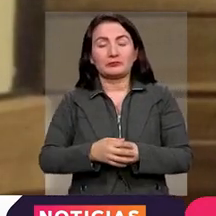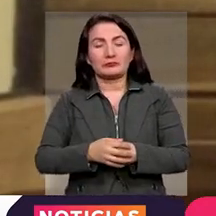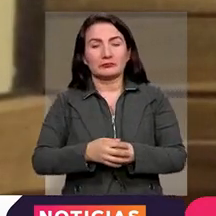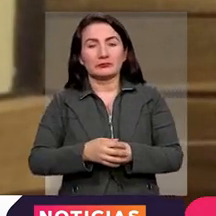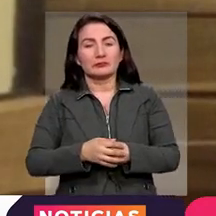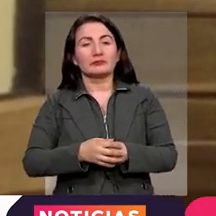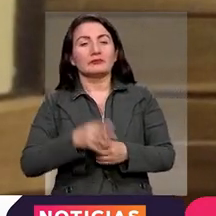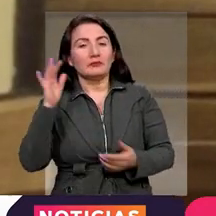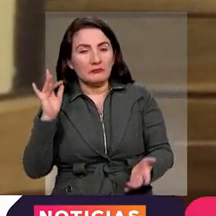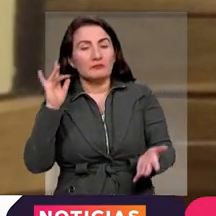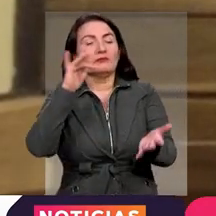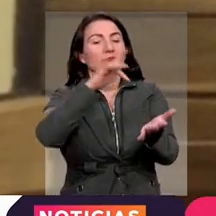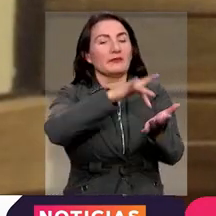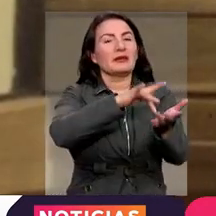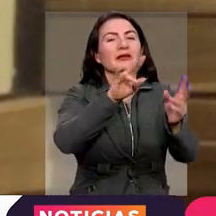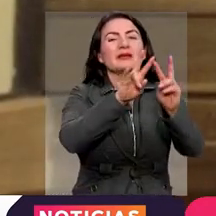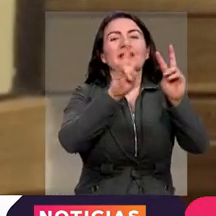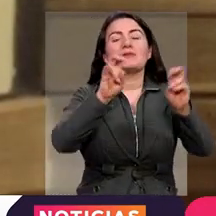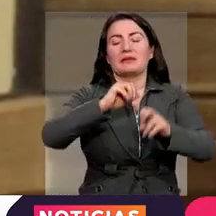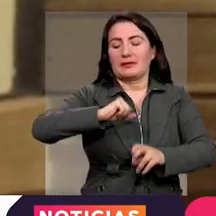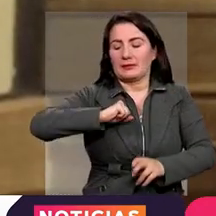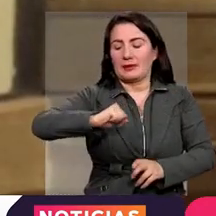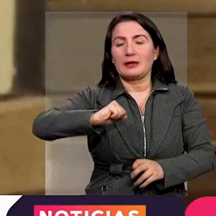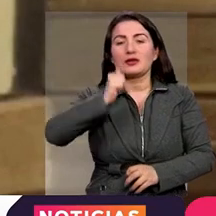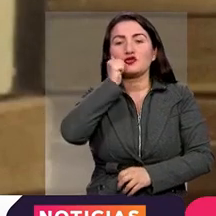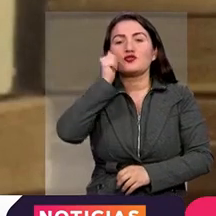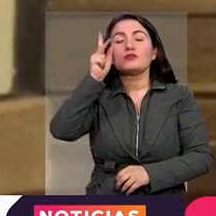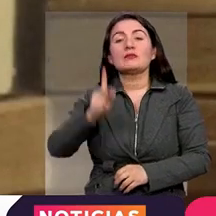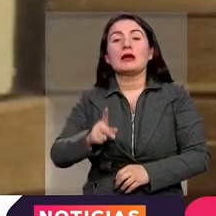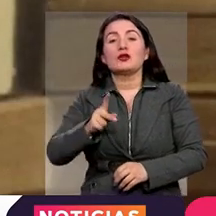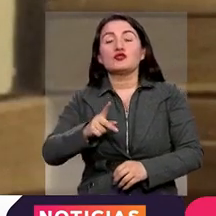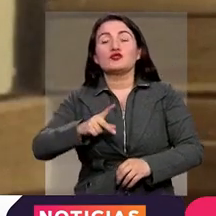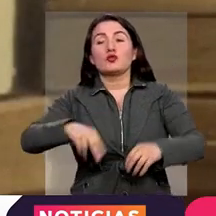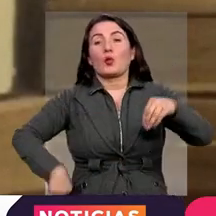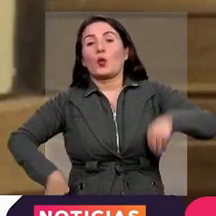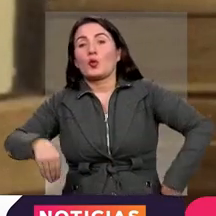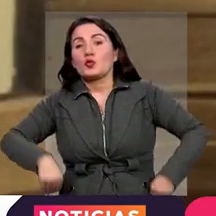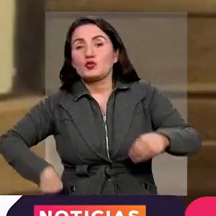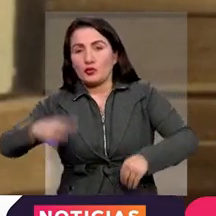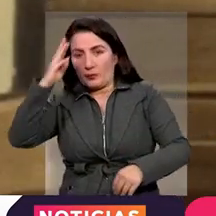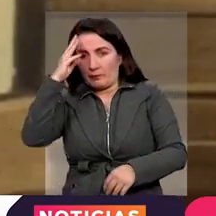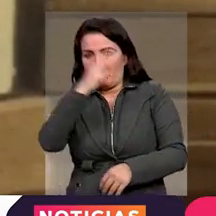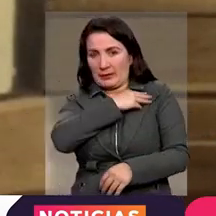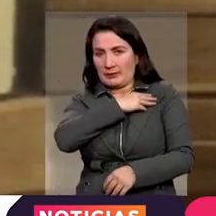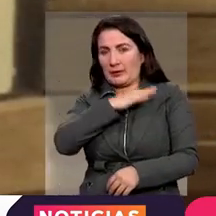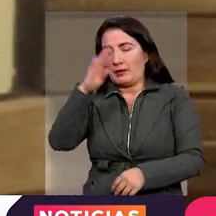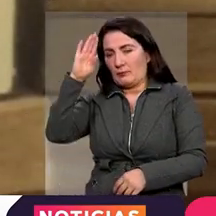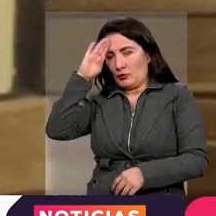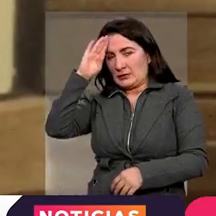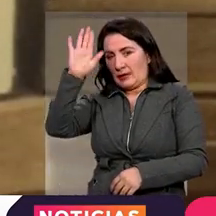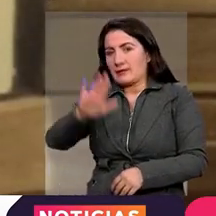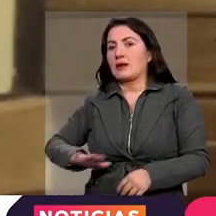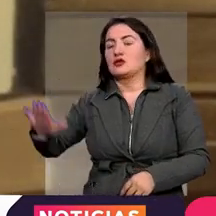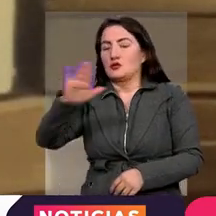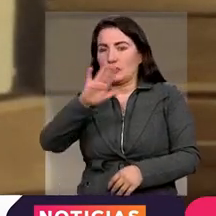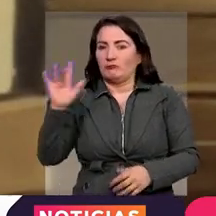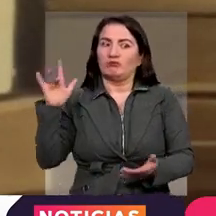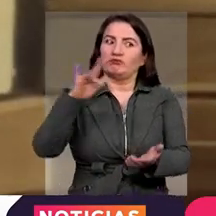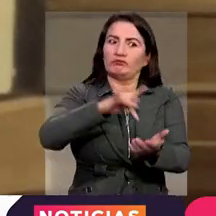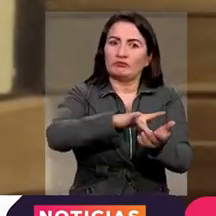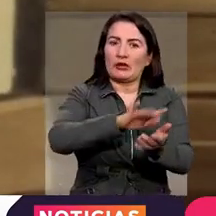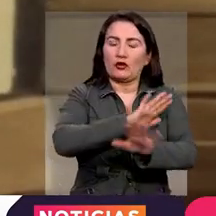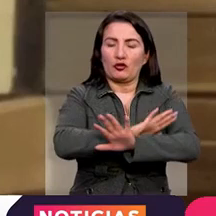a intervenir el tema de derechos humanos y de corrupción tanto en las fuerzas militares como en la Policía Nacional. Esto